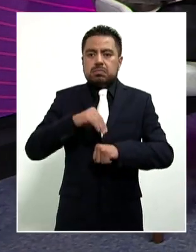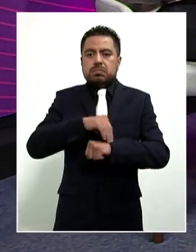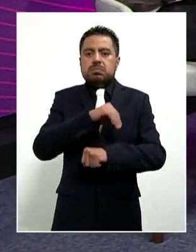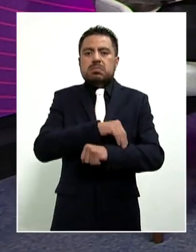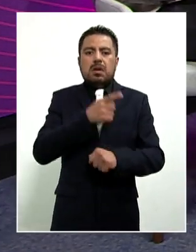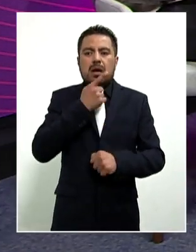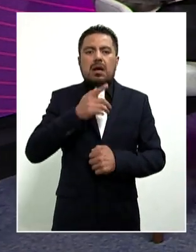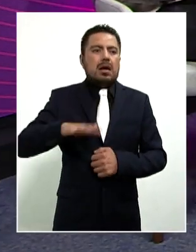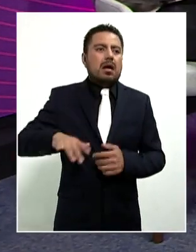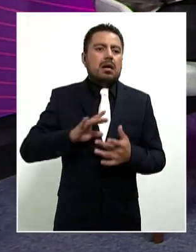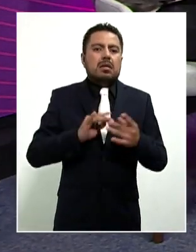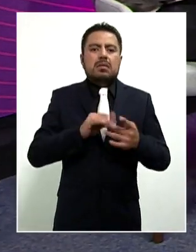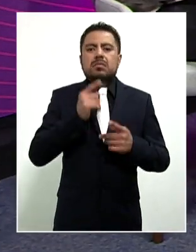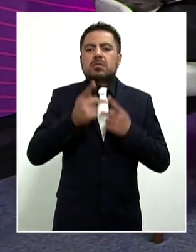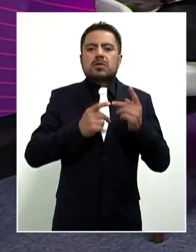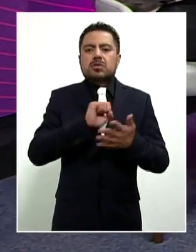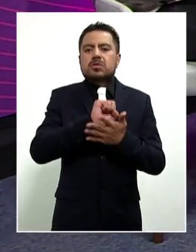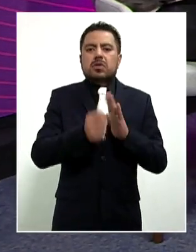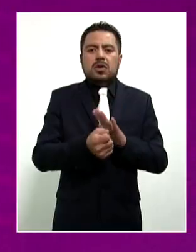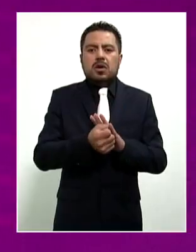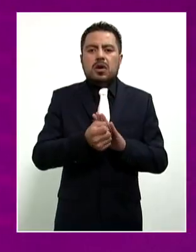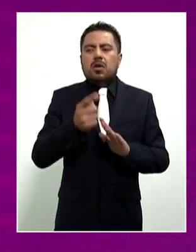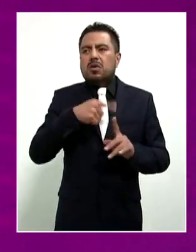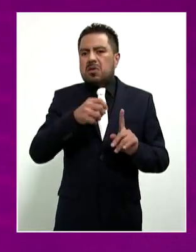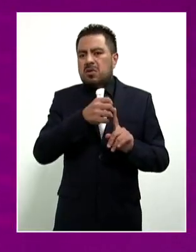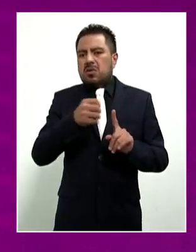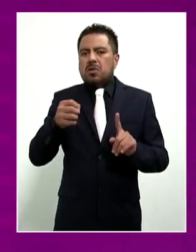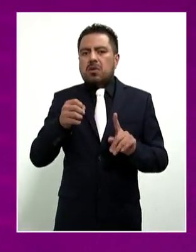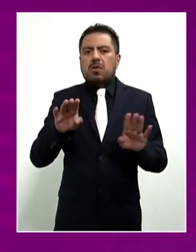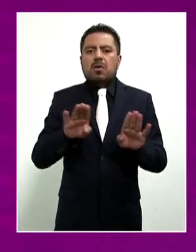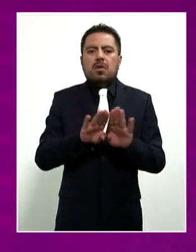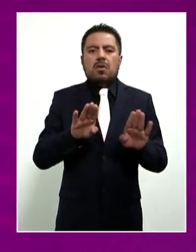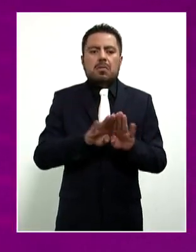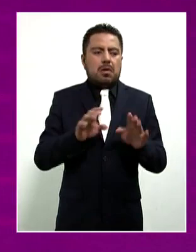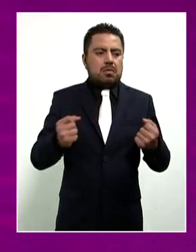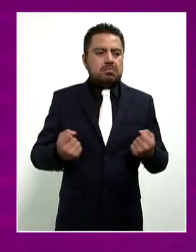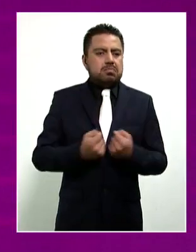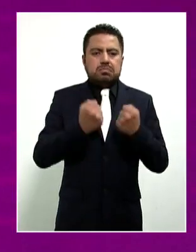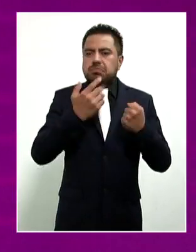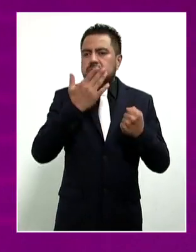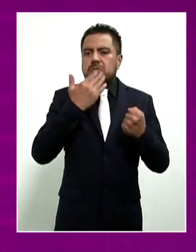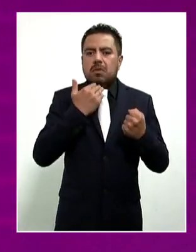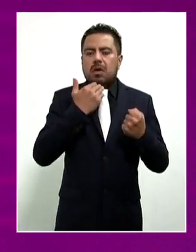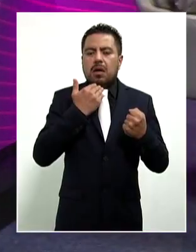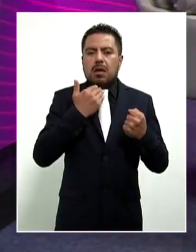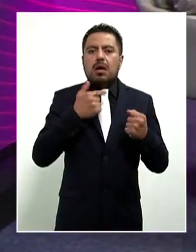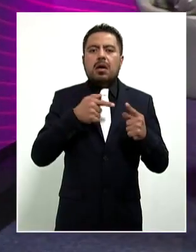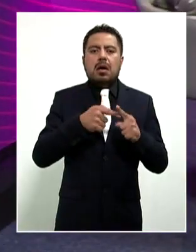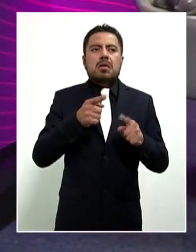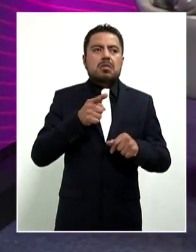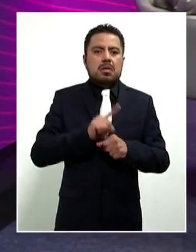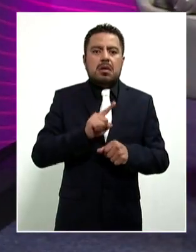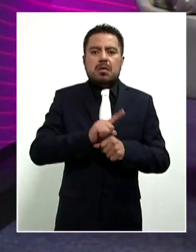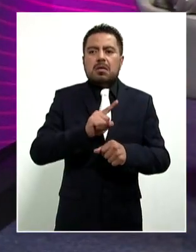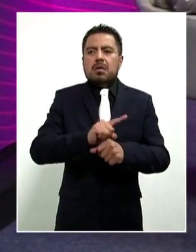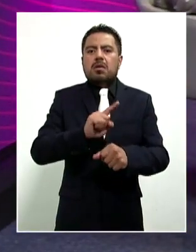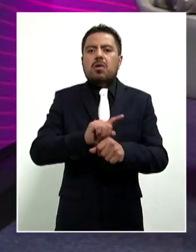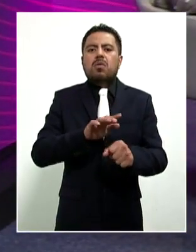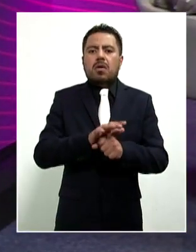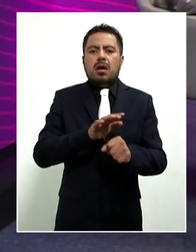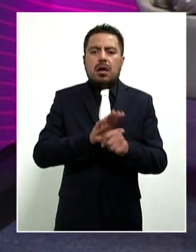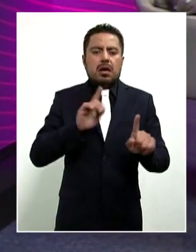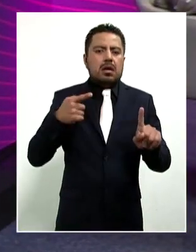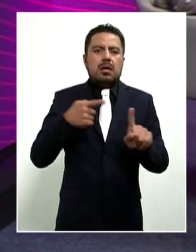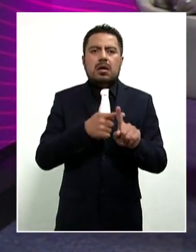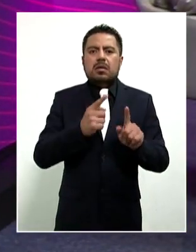del que hablaba Marc de solicitantes de asilo, una organización como Sin Fronteras, digamos, en el día a día, ¿cuáles son los